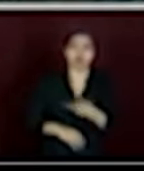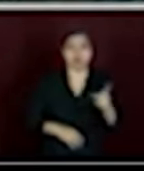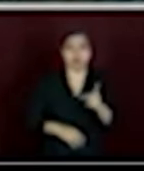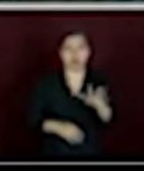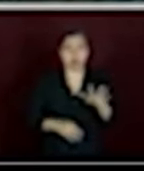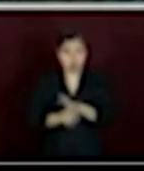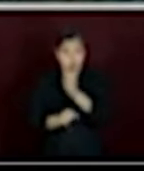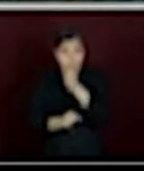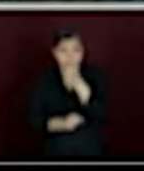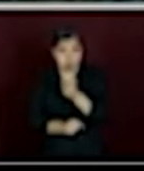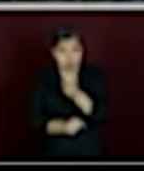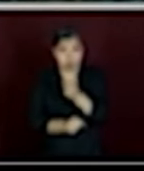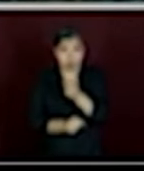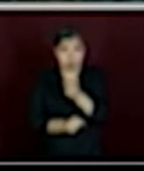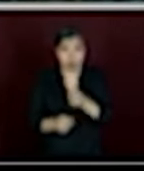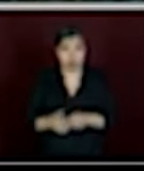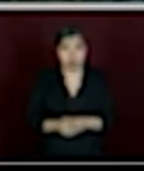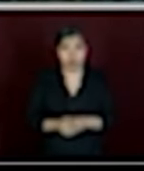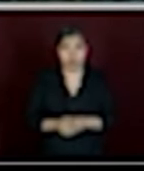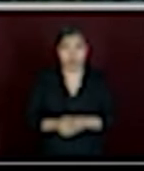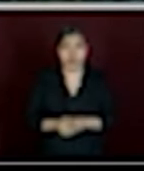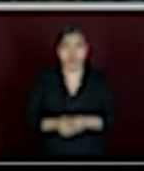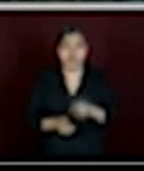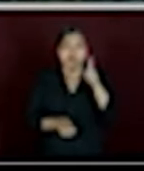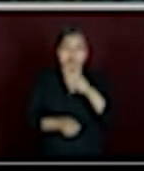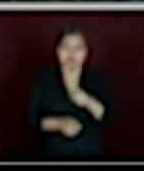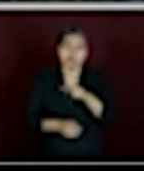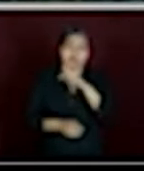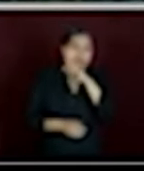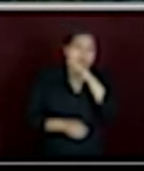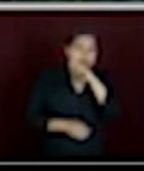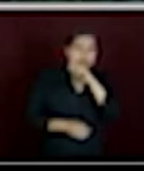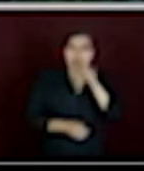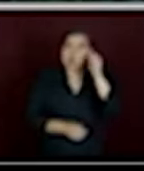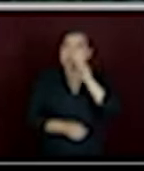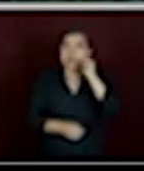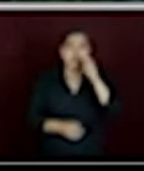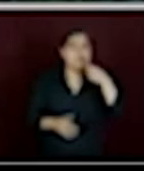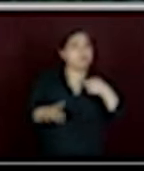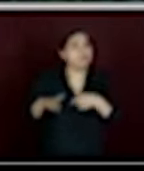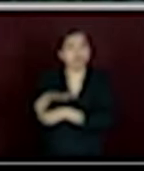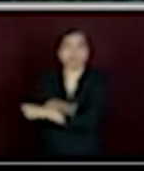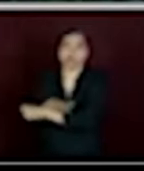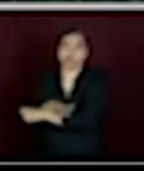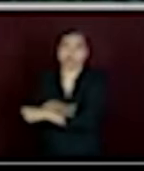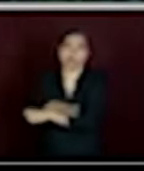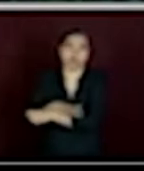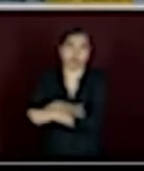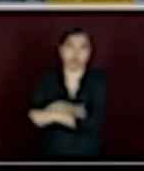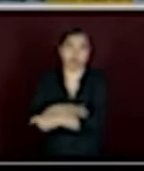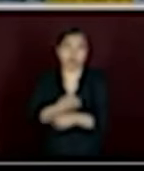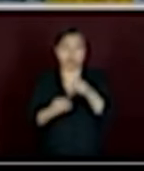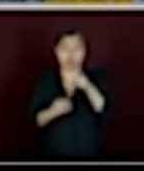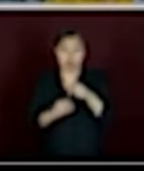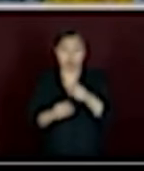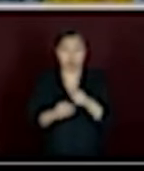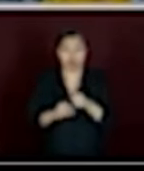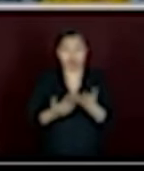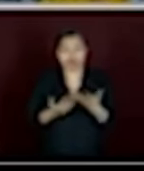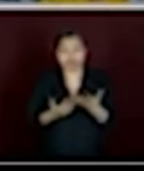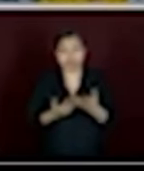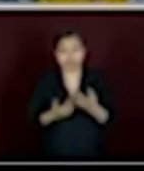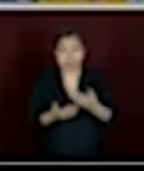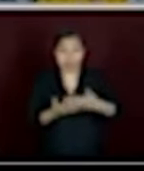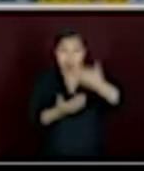hombres, desde Guadalupe Victoria hasta el presidente López Obrador, han gobernado al país 65 hombres. Será